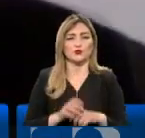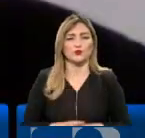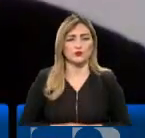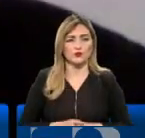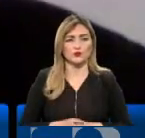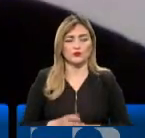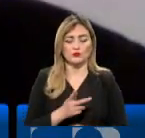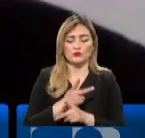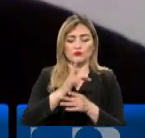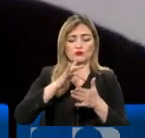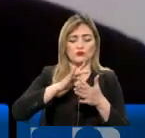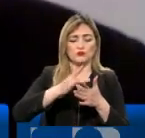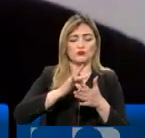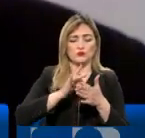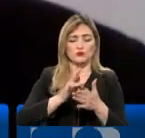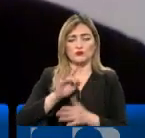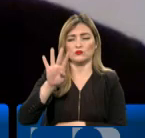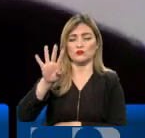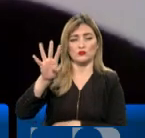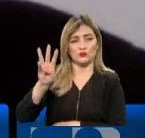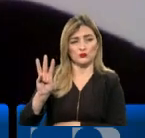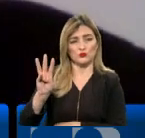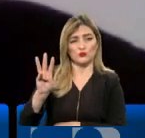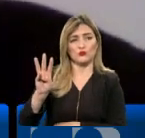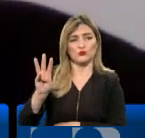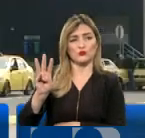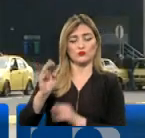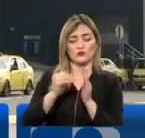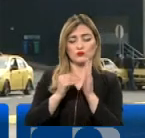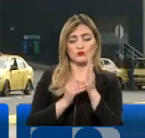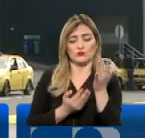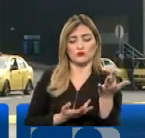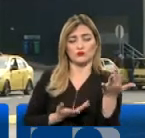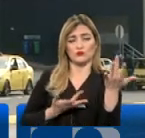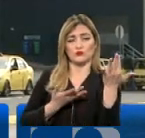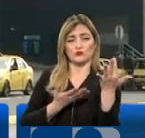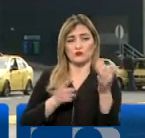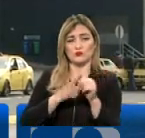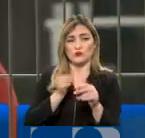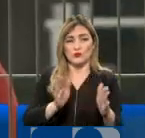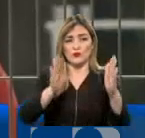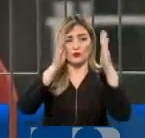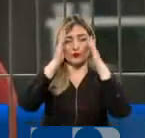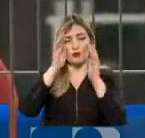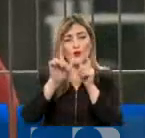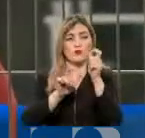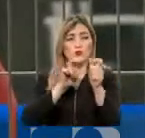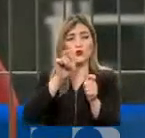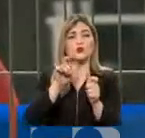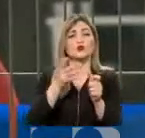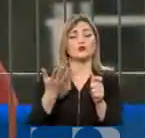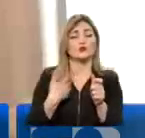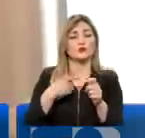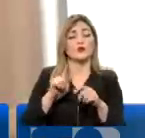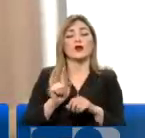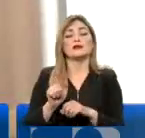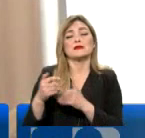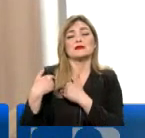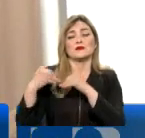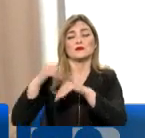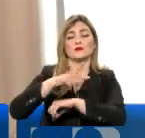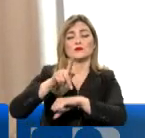intensivos, hay 46 al día de hoy en lista de espera. La prioridad que se le da a los pacientes en el listado está en manos de